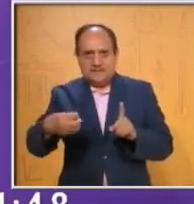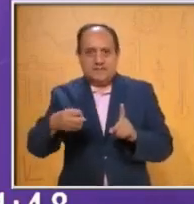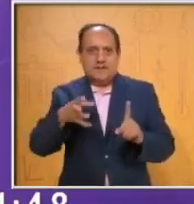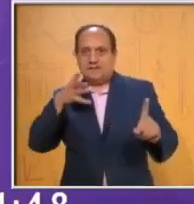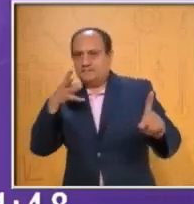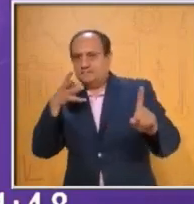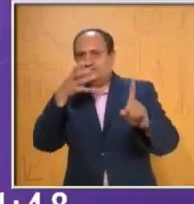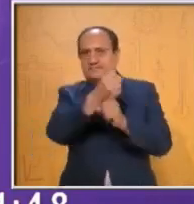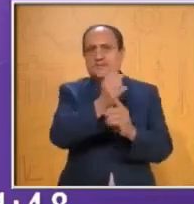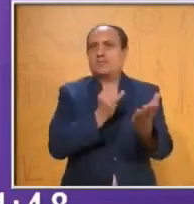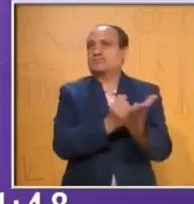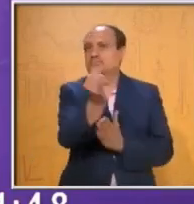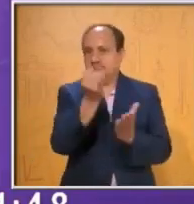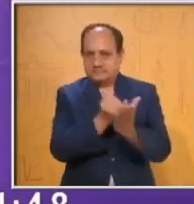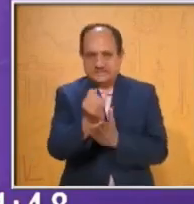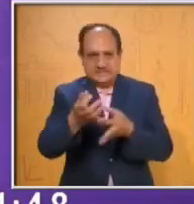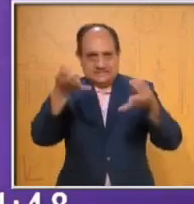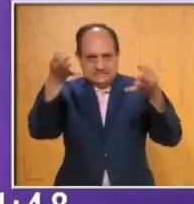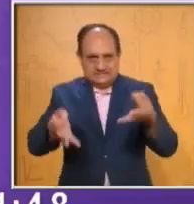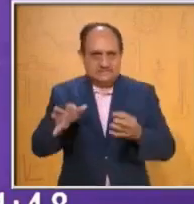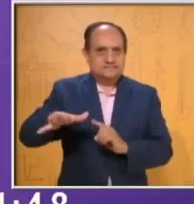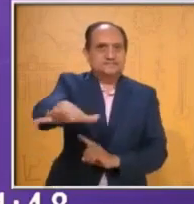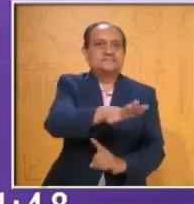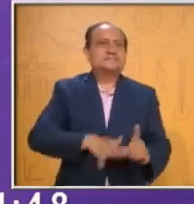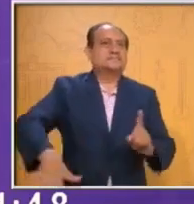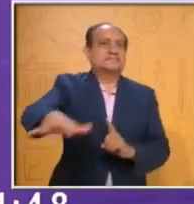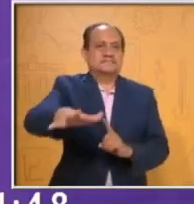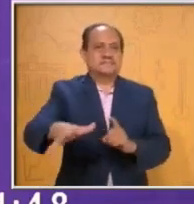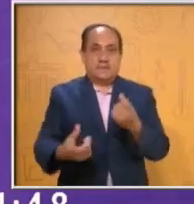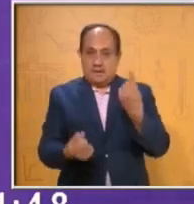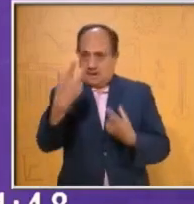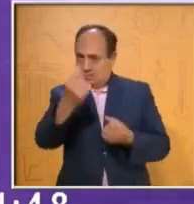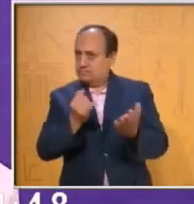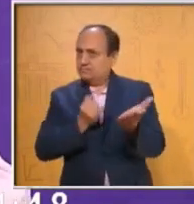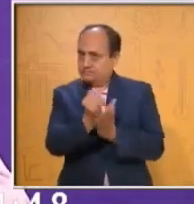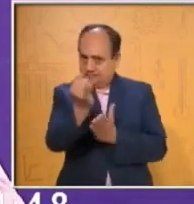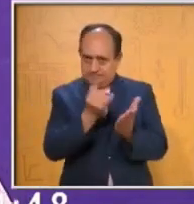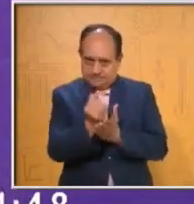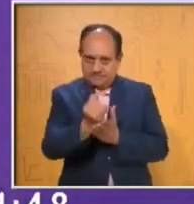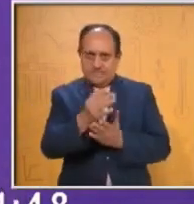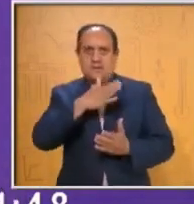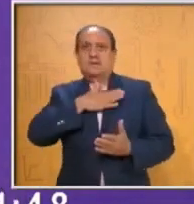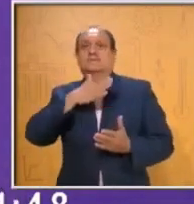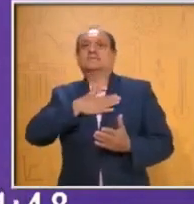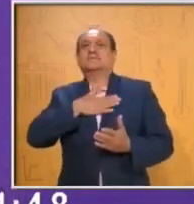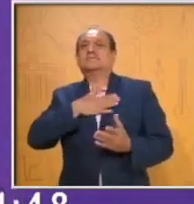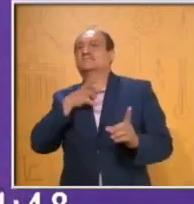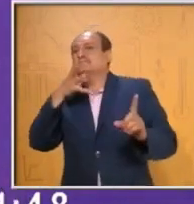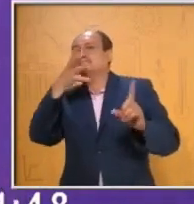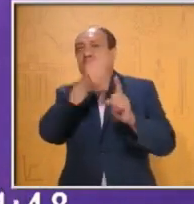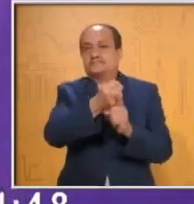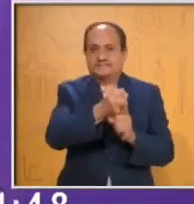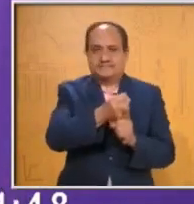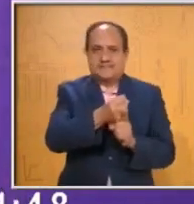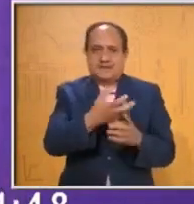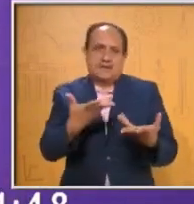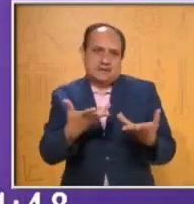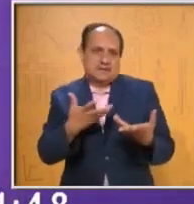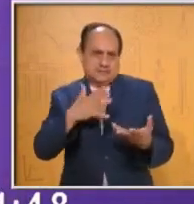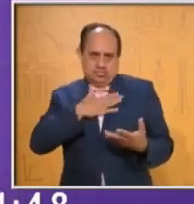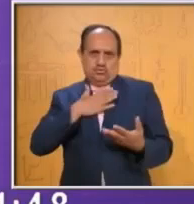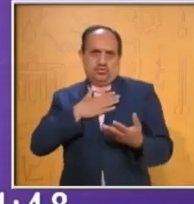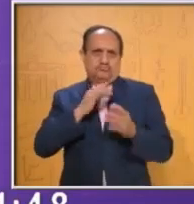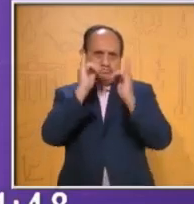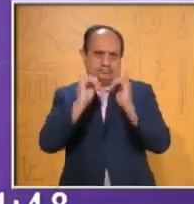de decisiones de manera colectiva. Hay algunas decisiones que nosotros tomamos de forma